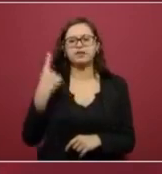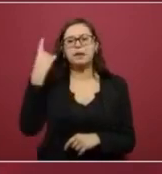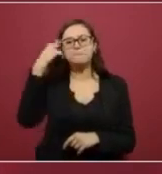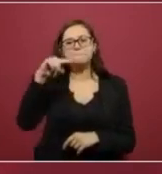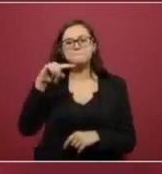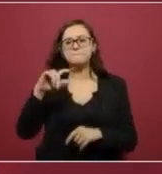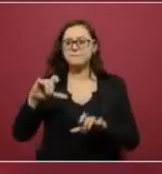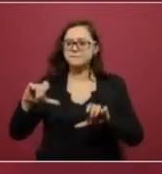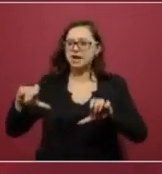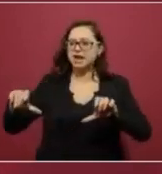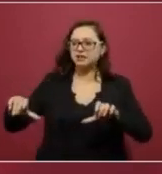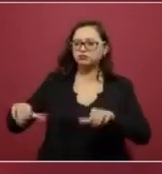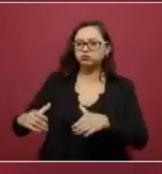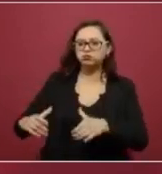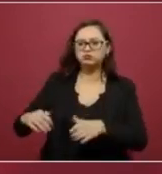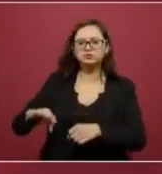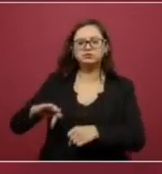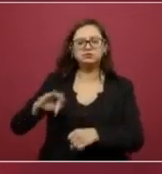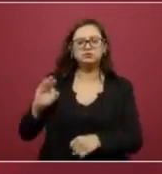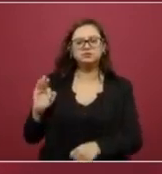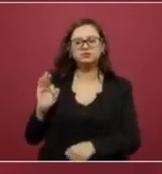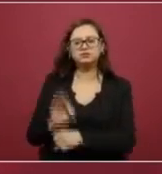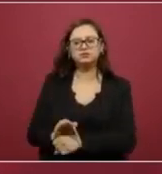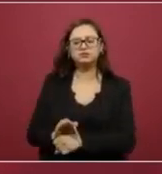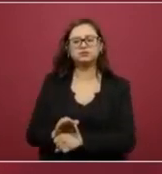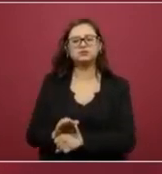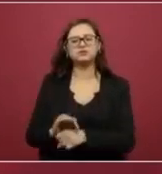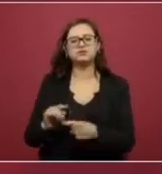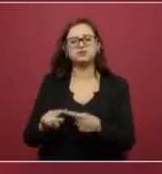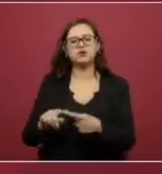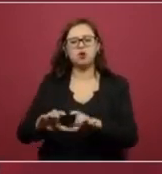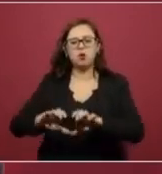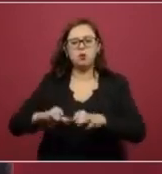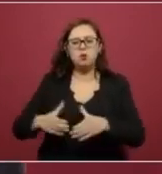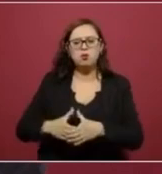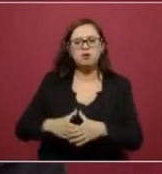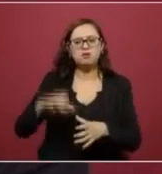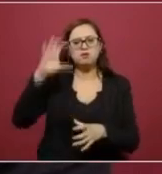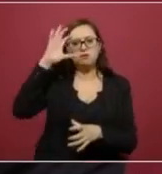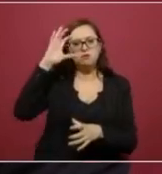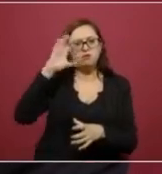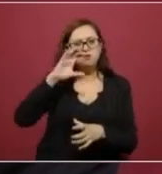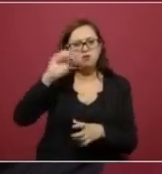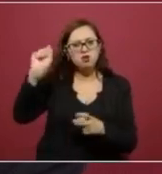las comunidades de Morelos, de Guerrero,